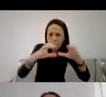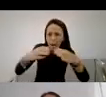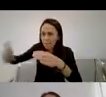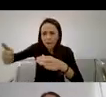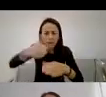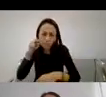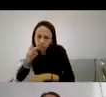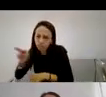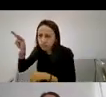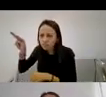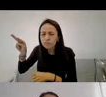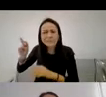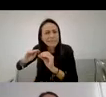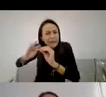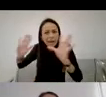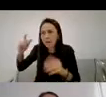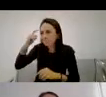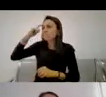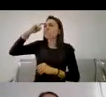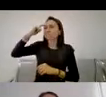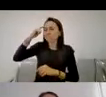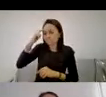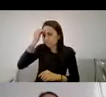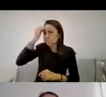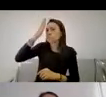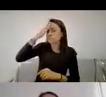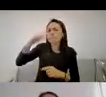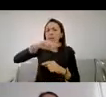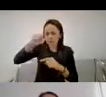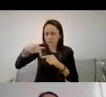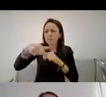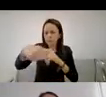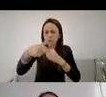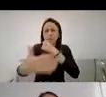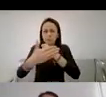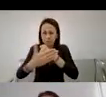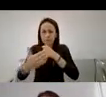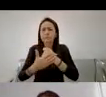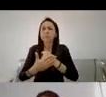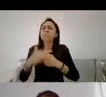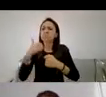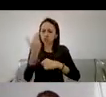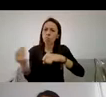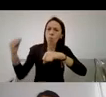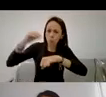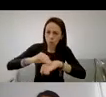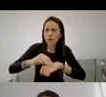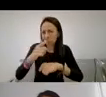proponerles pronto un taller solo para ver esta parte de cómo